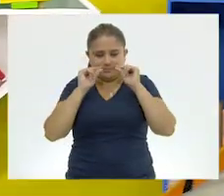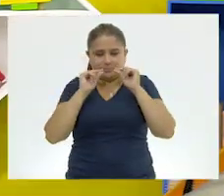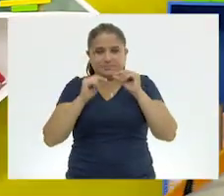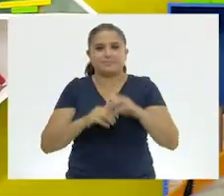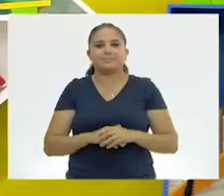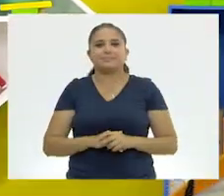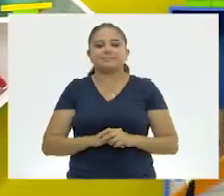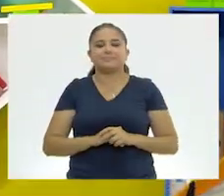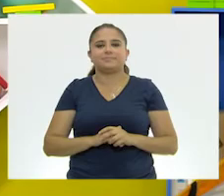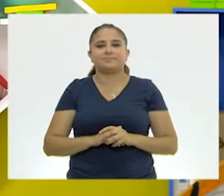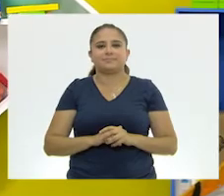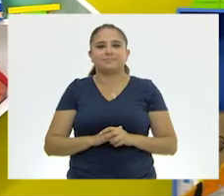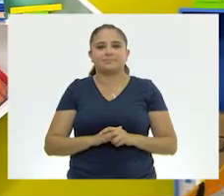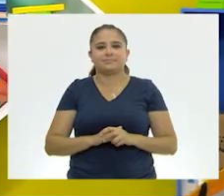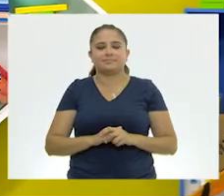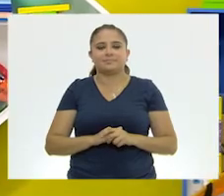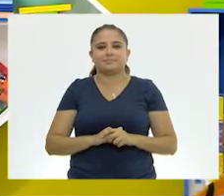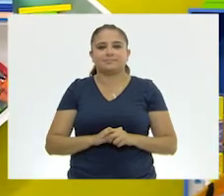Ay, ¿dónde estará la cruz?